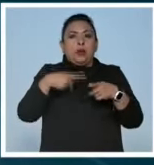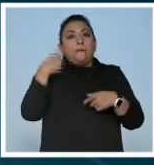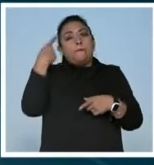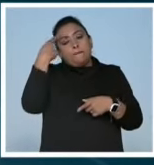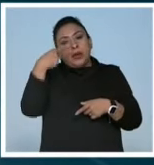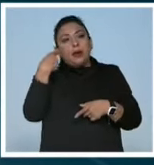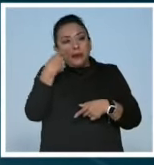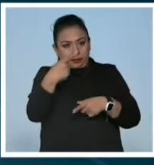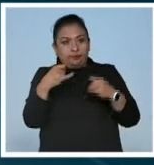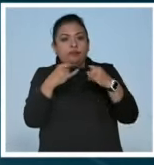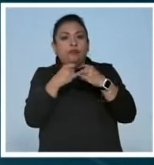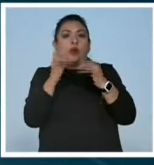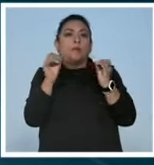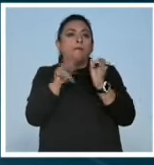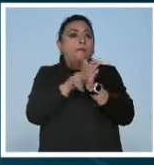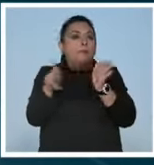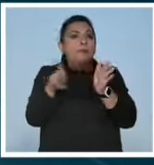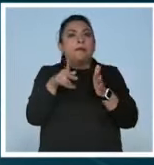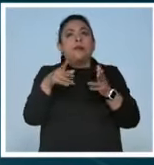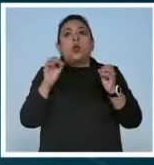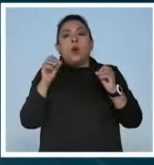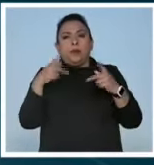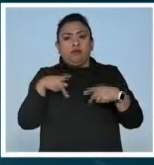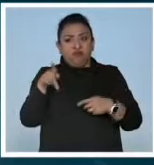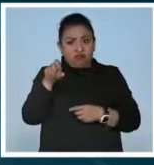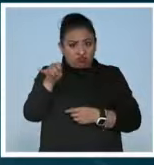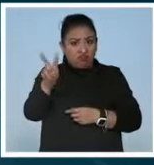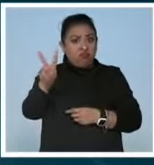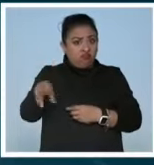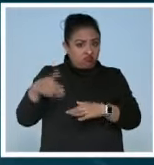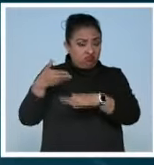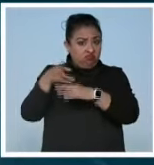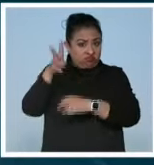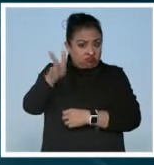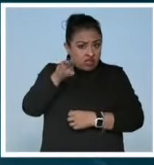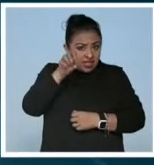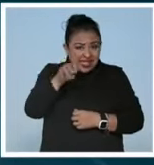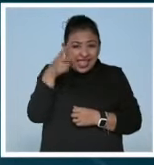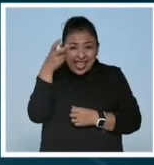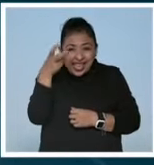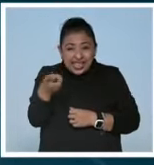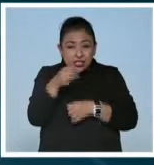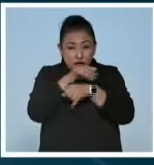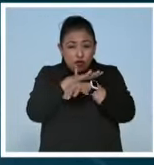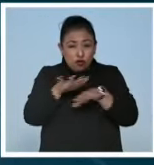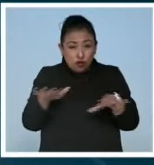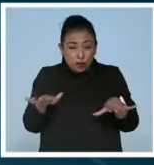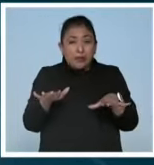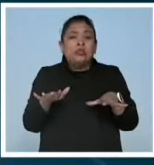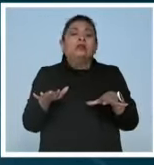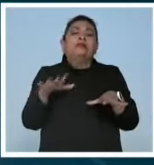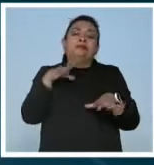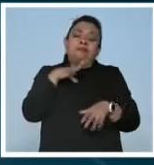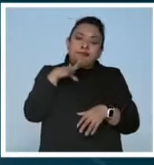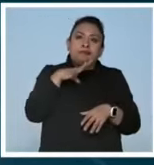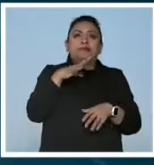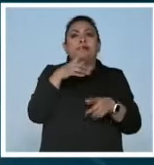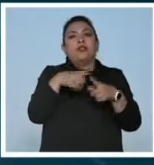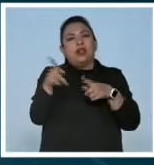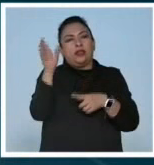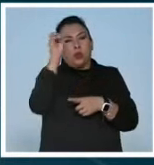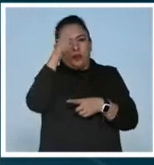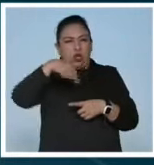las instituciones, la prensa o el público que sí fue víctima de una agresión. Este tipo de información genera en ciertos sectores de la